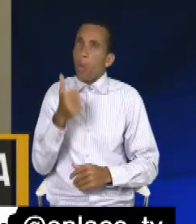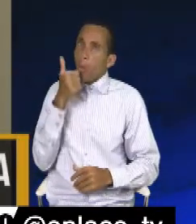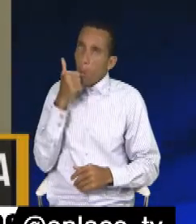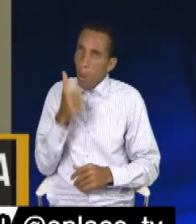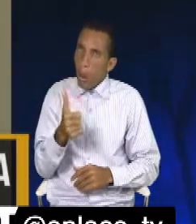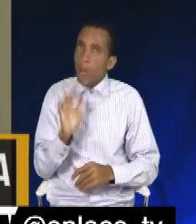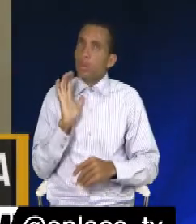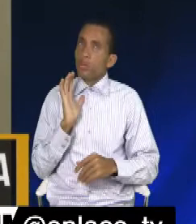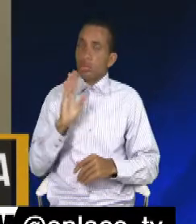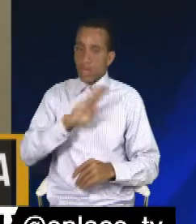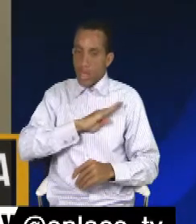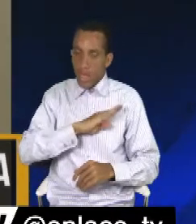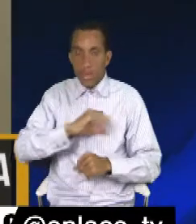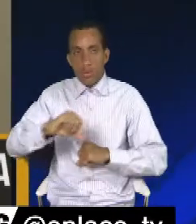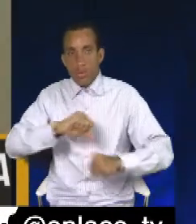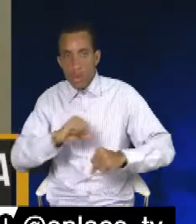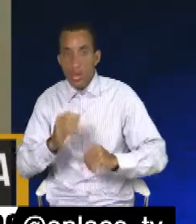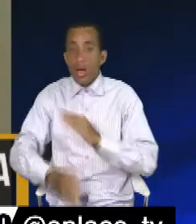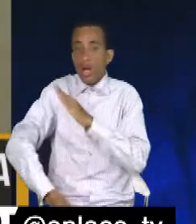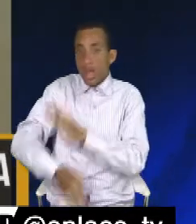el alcalde debe seguir